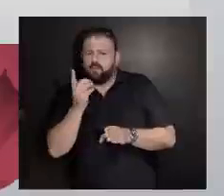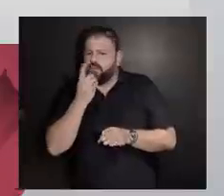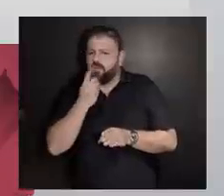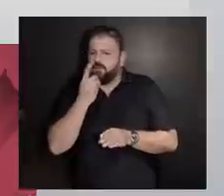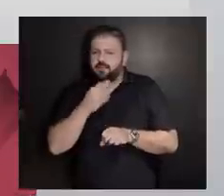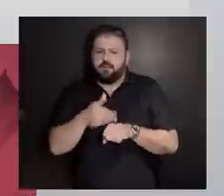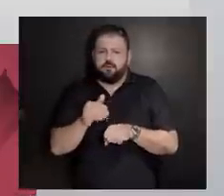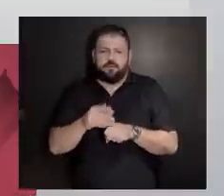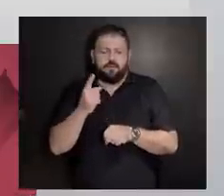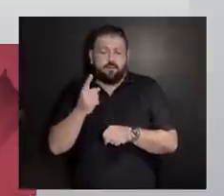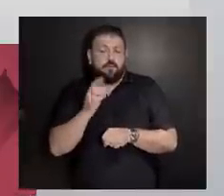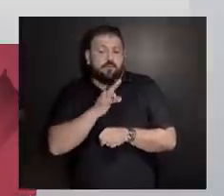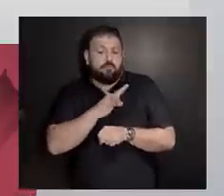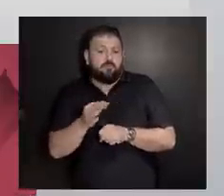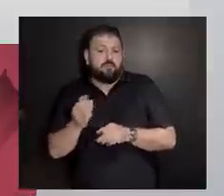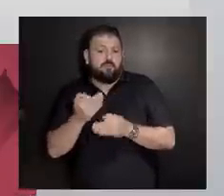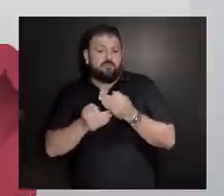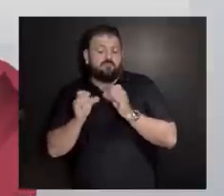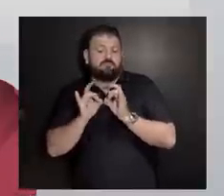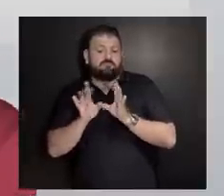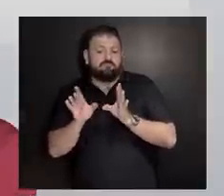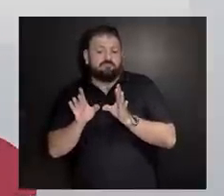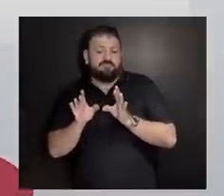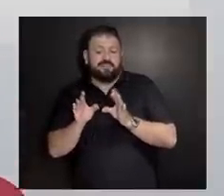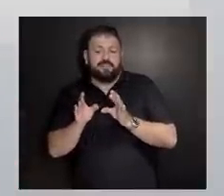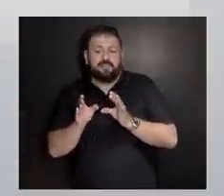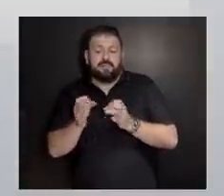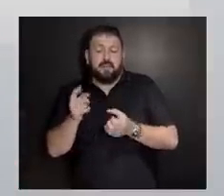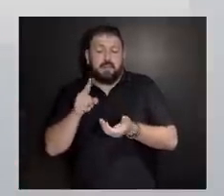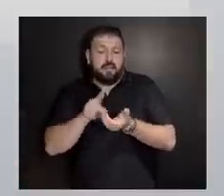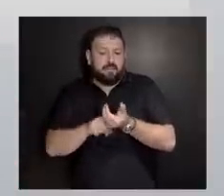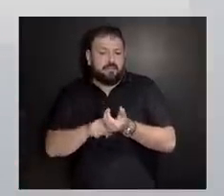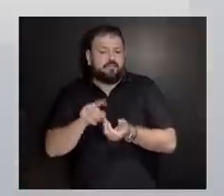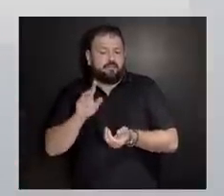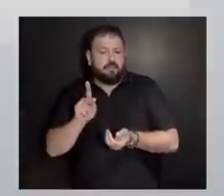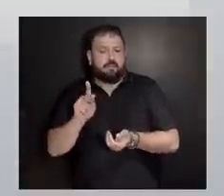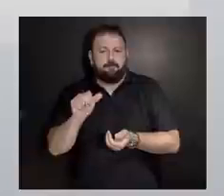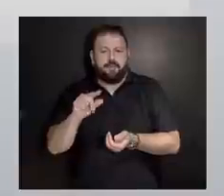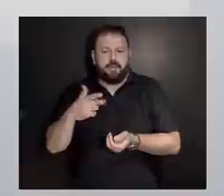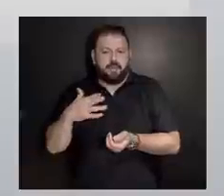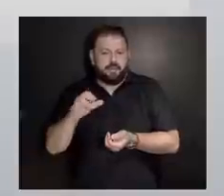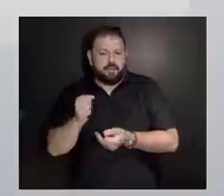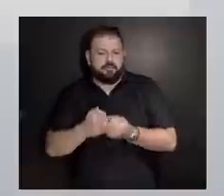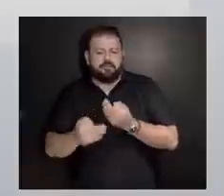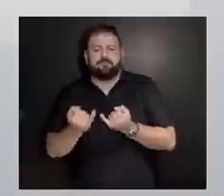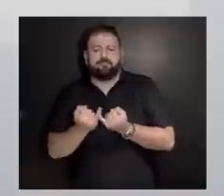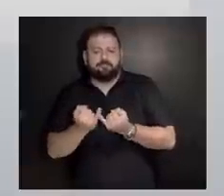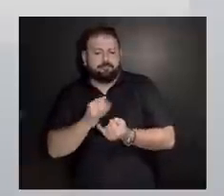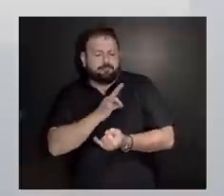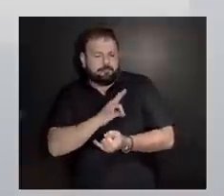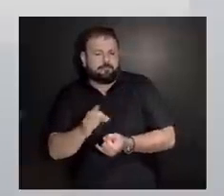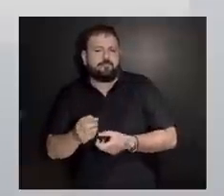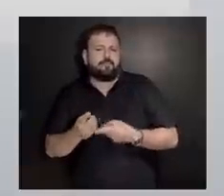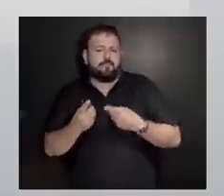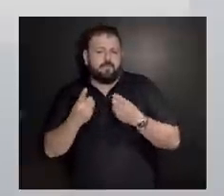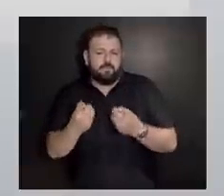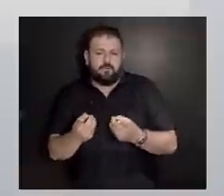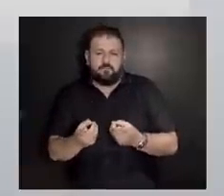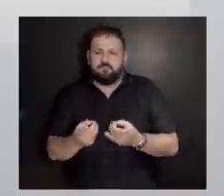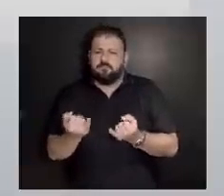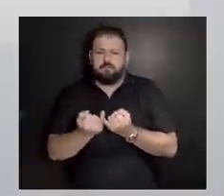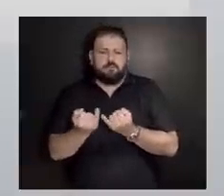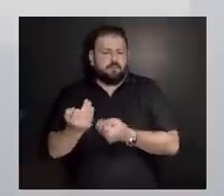una agresión o una lesión a estas células beta del páncreas. Entonces, tener este tipo de antecedentes también nos va o